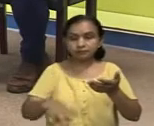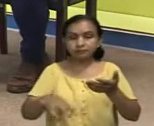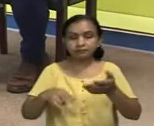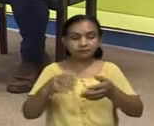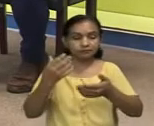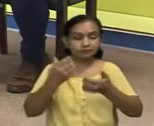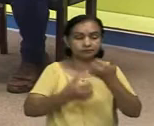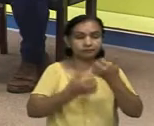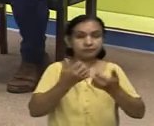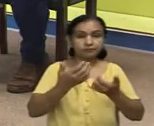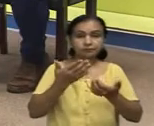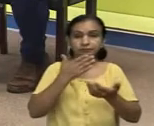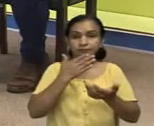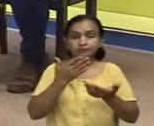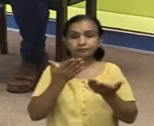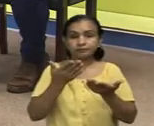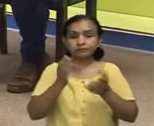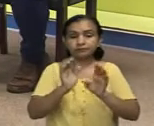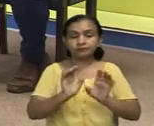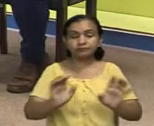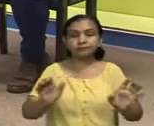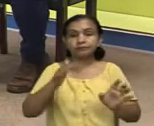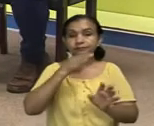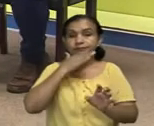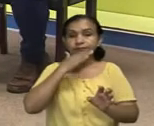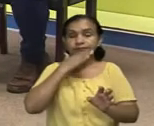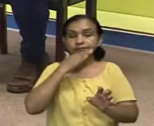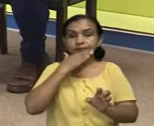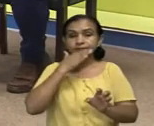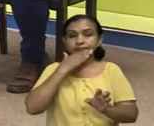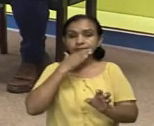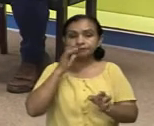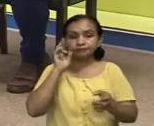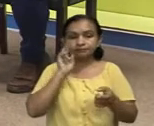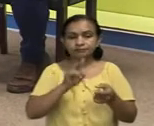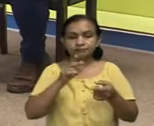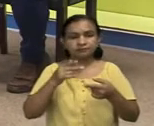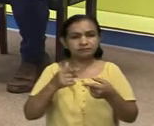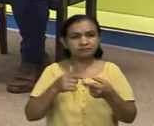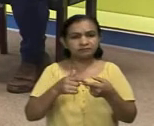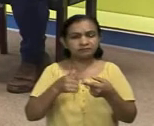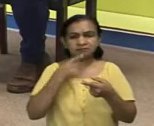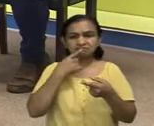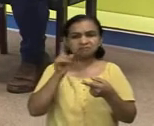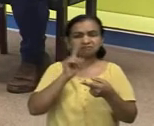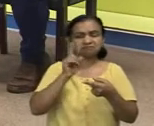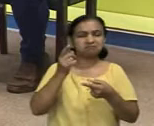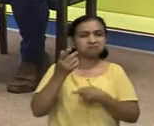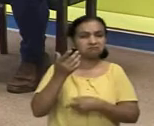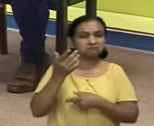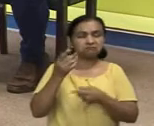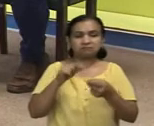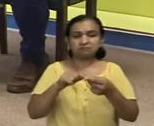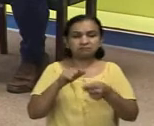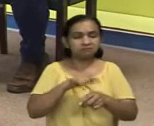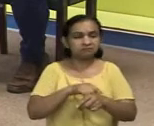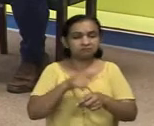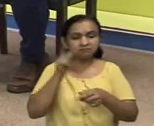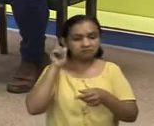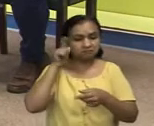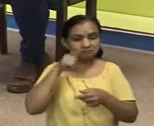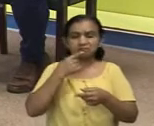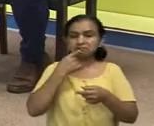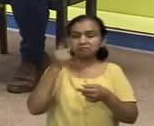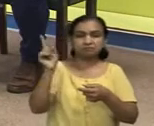capilares. Y un detalle que en los niños es muy difícil encontrar, es decir, un dolor abdominal, ellos no lo refieren. O si ellos no están orinando, no